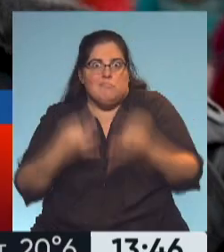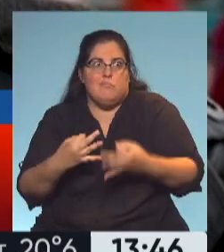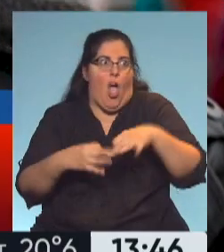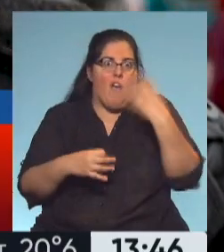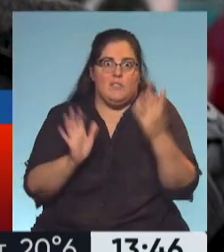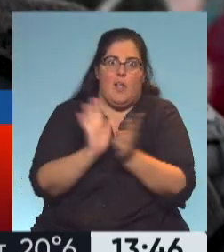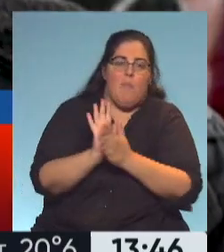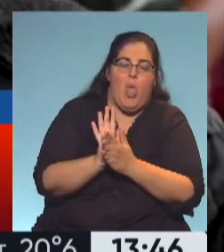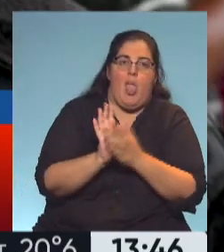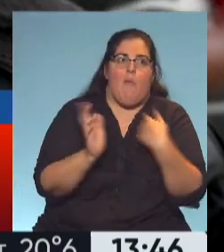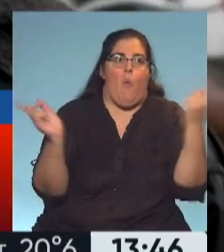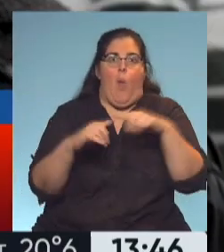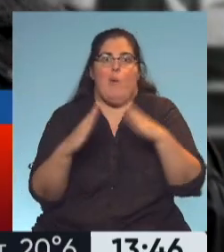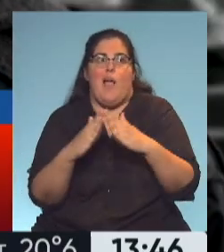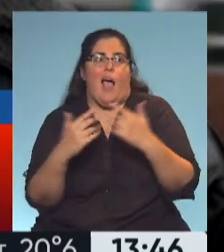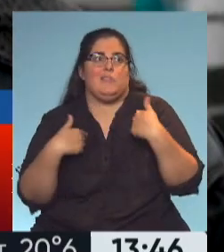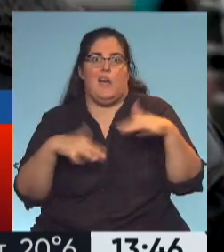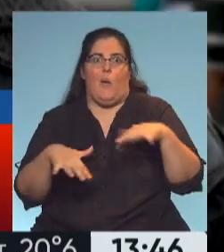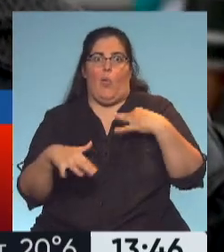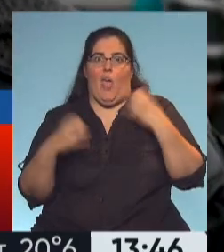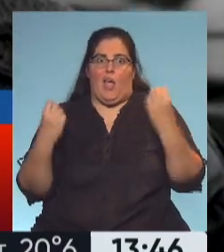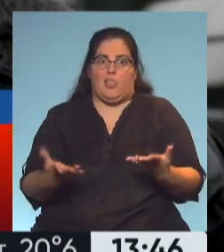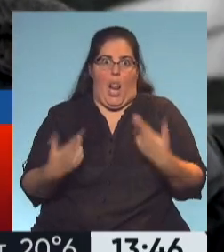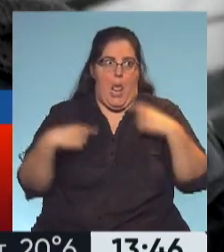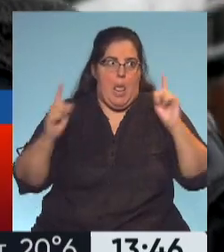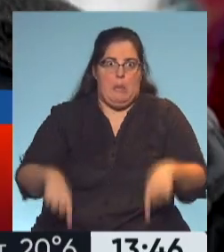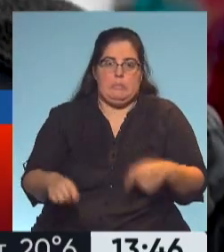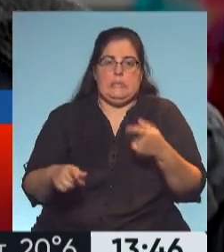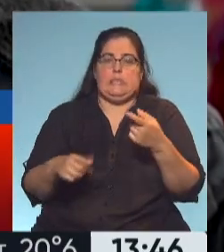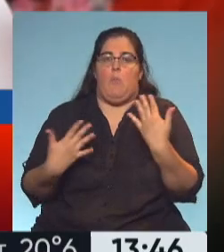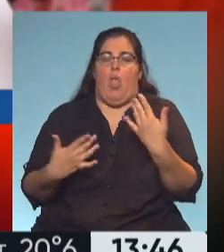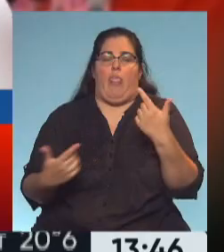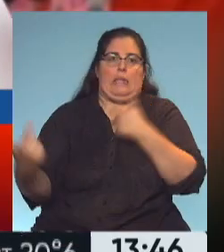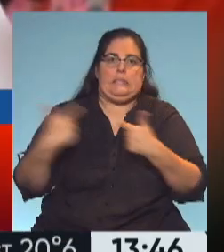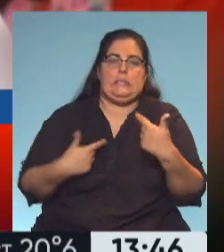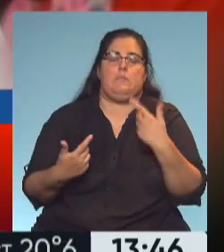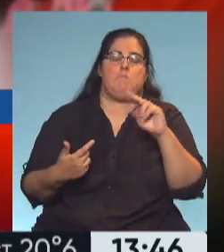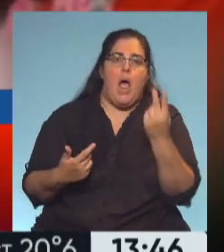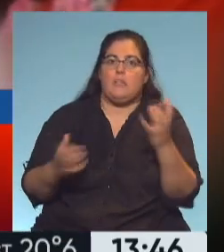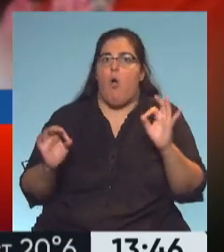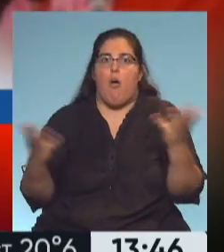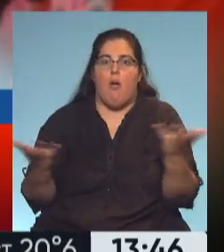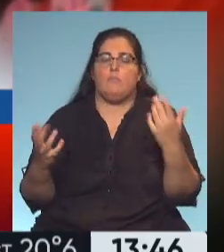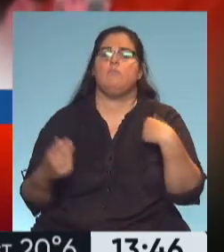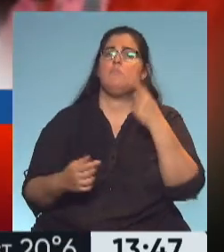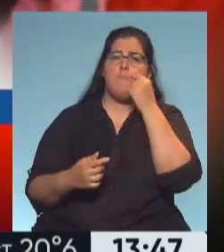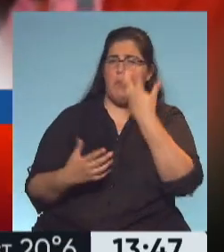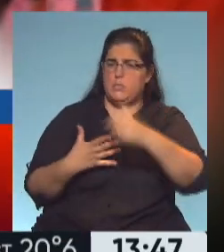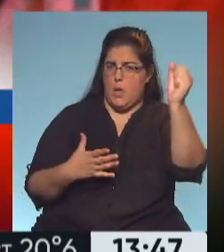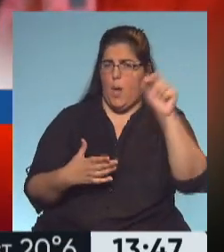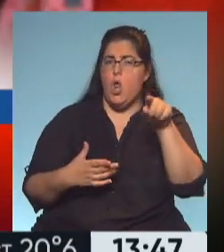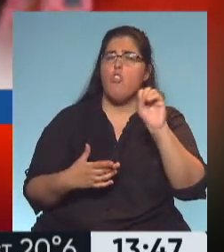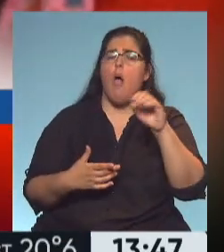casas sin saber qué nos pueda pasar. Nos puedan reprimir, nos puedan matar. A mi papá se lo llevaron, él se llama